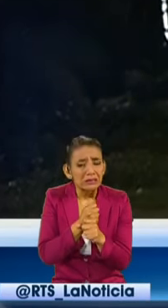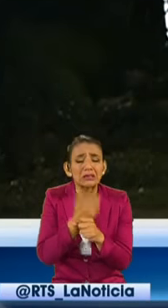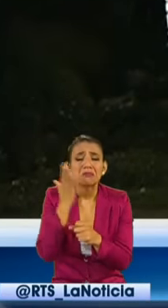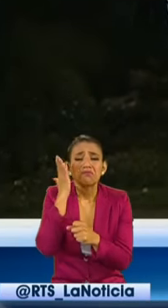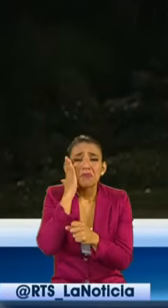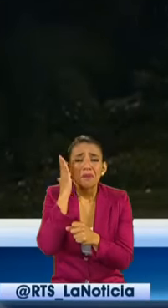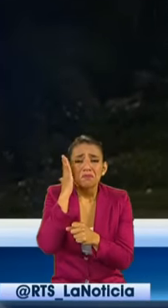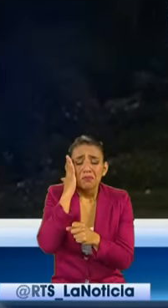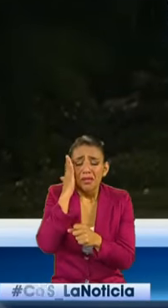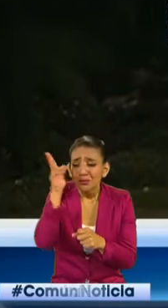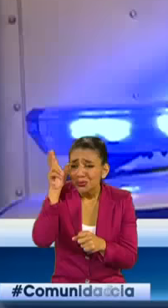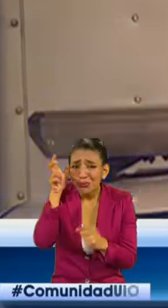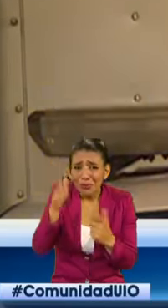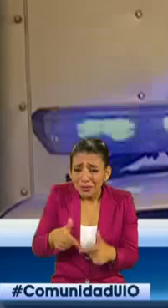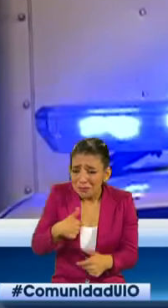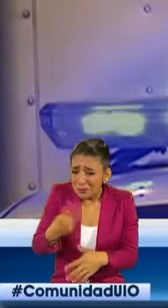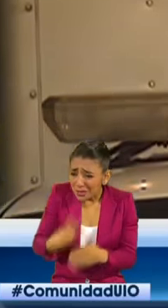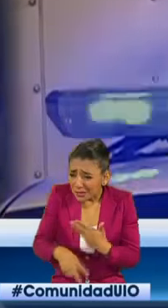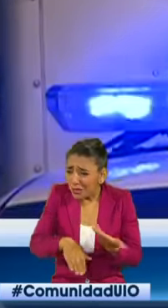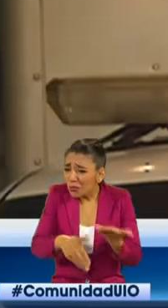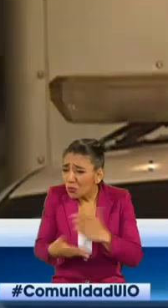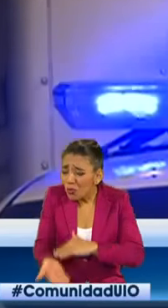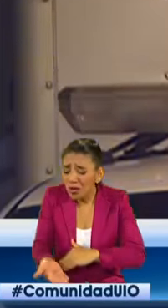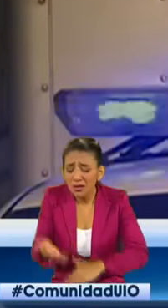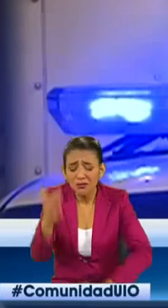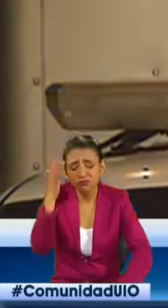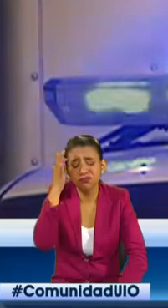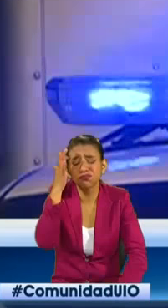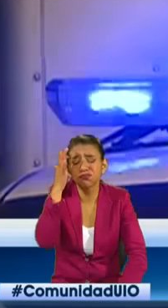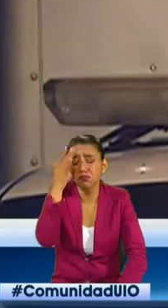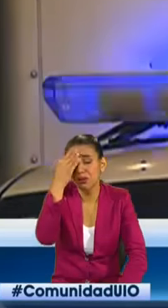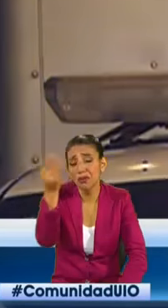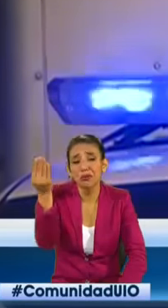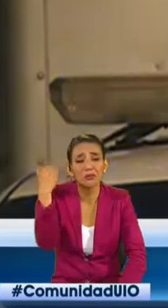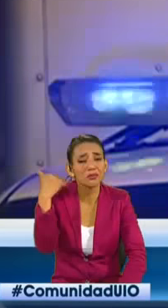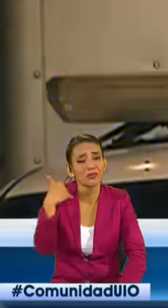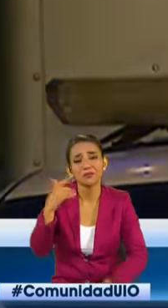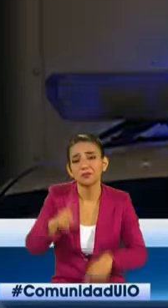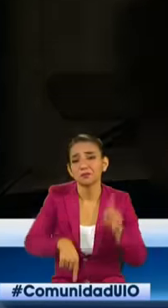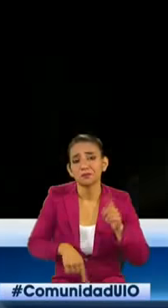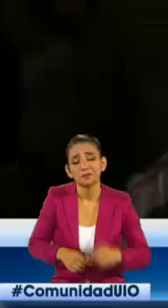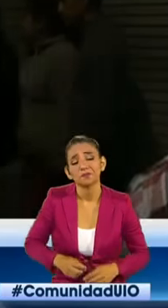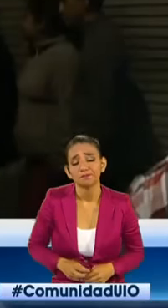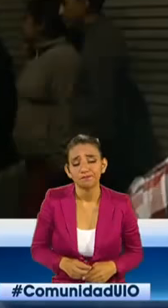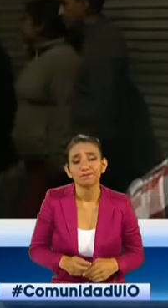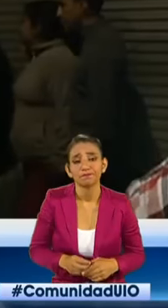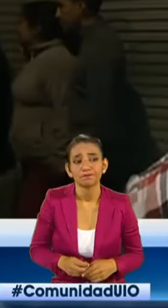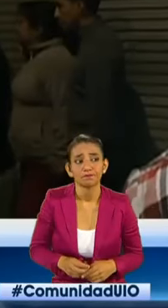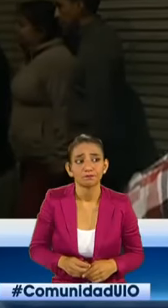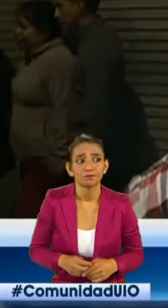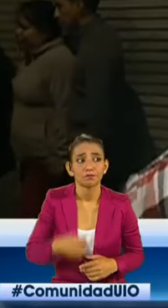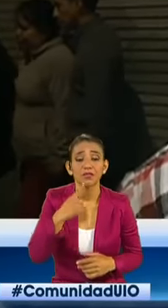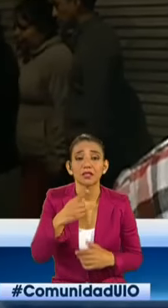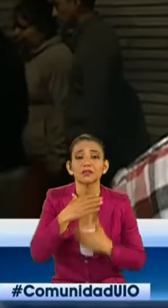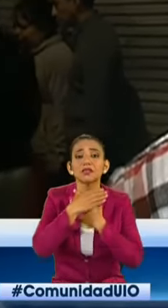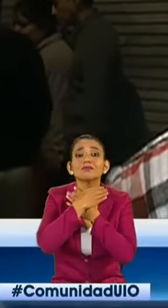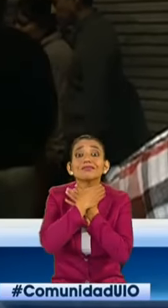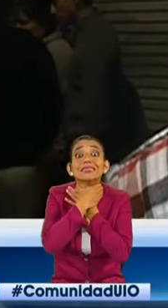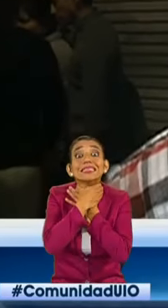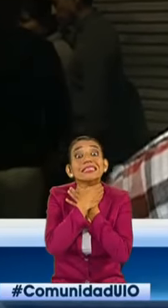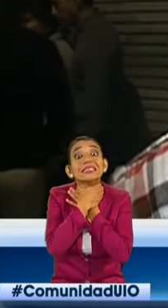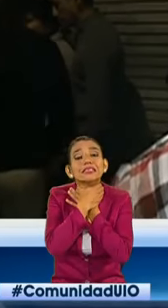fue en un viaje sin retorno. Una pesadilla de la que difícilmente podrá despertar. Estrangulada porque la lengüita había